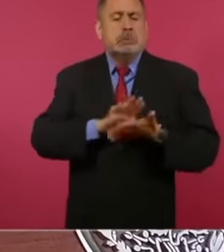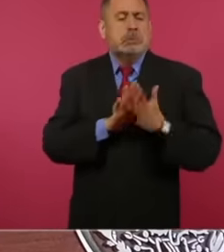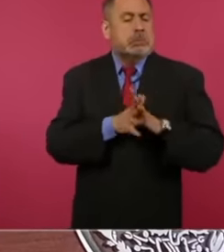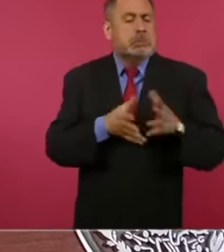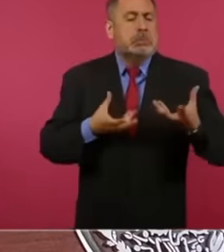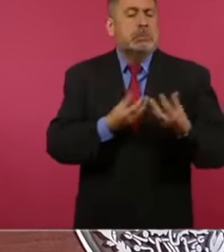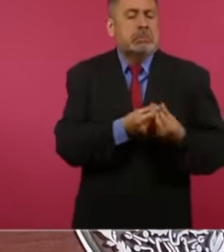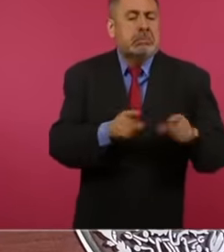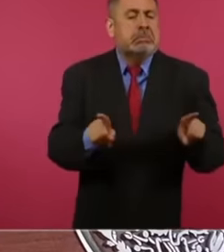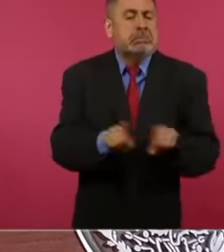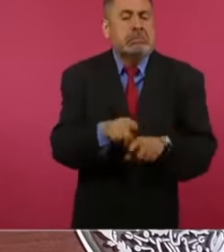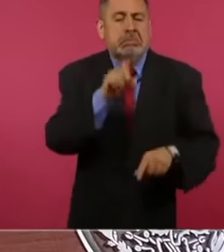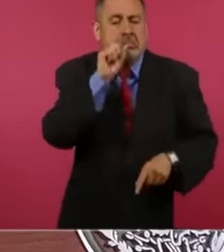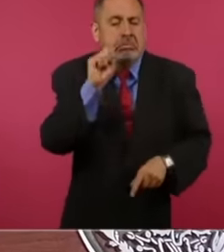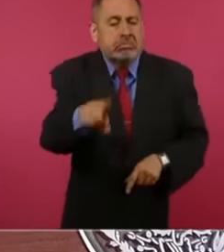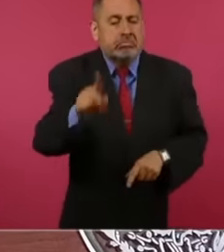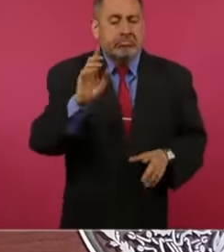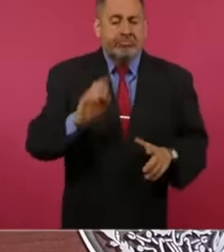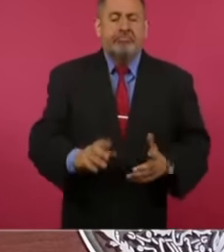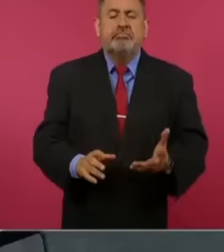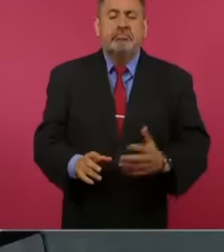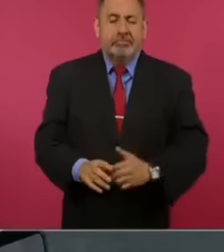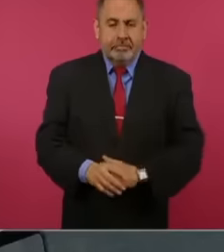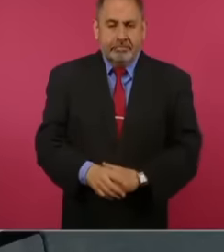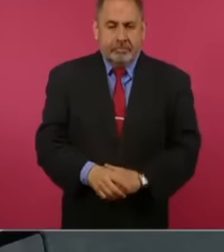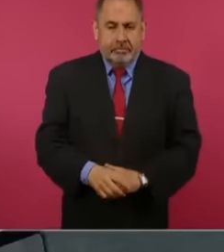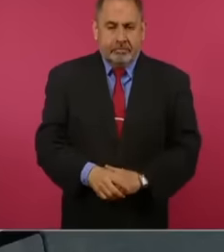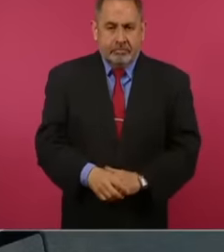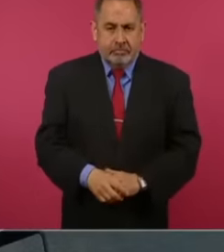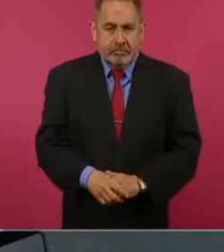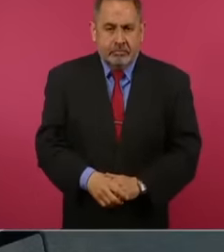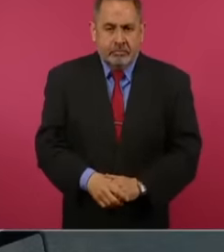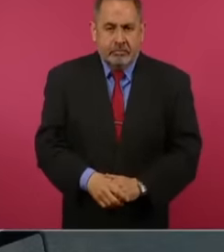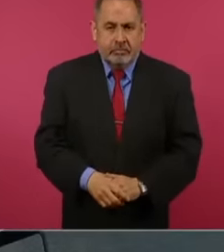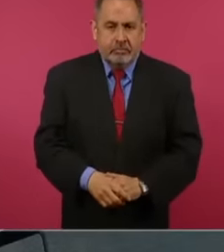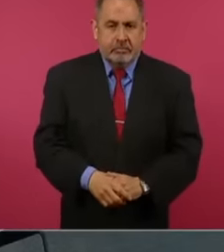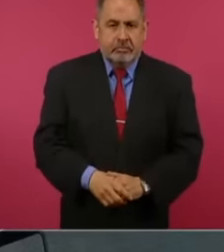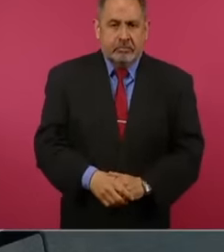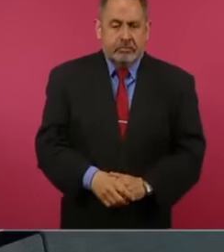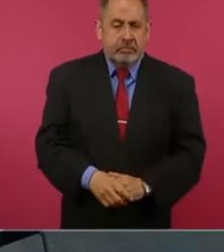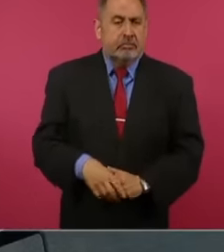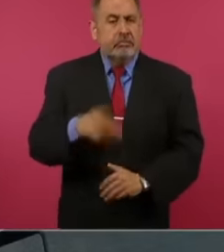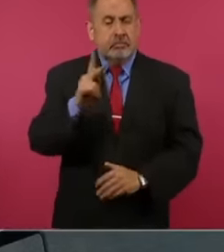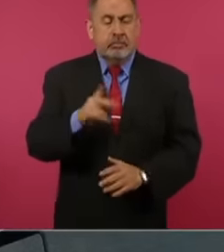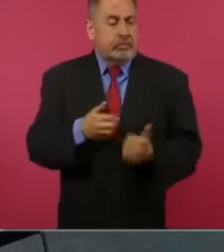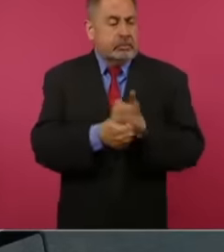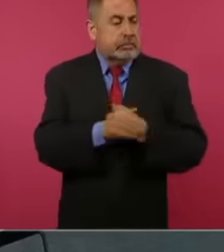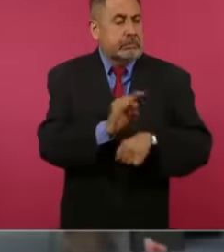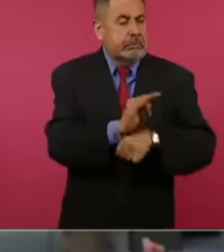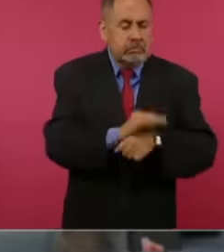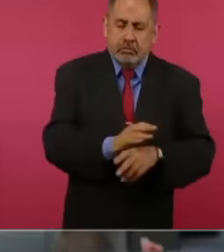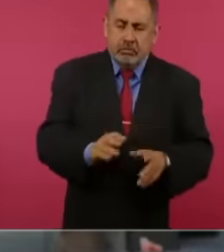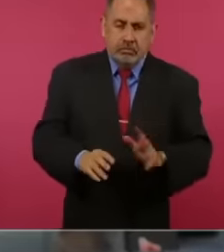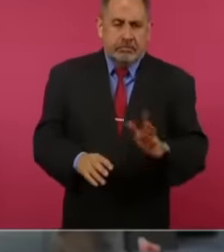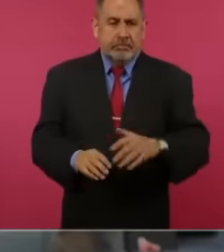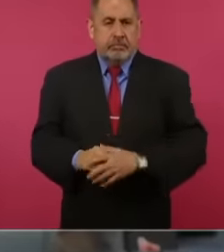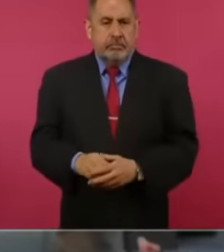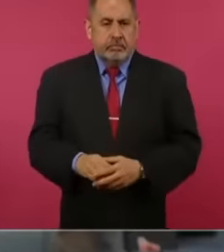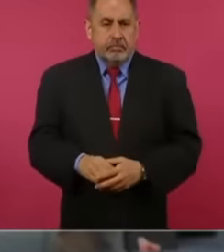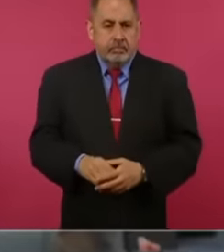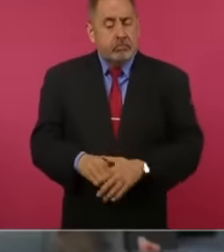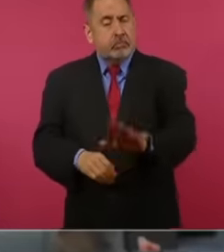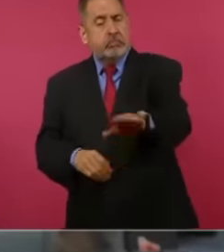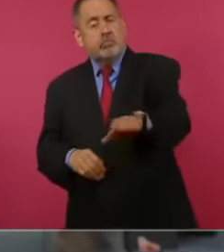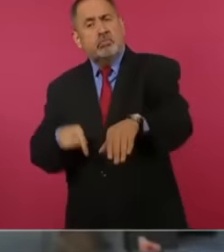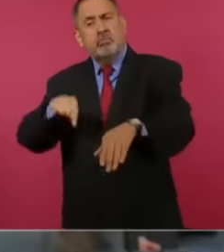se convierte en cómplice. Así es. En encubridor. Pero siguiente, pero en este país no se puede